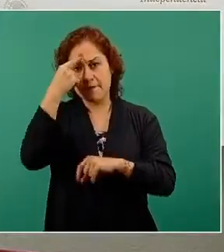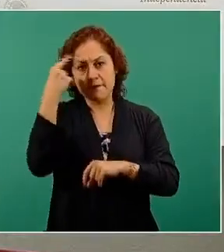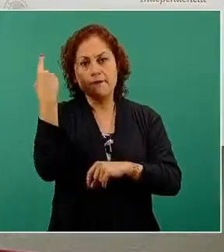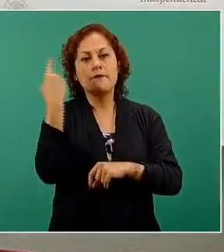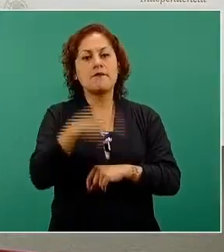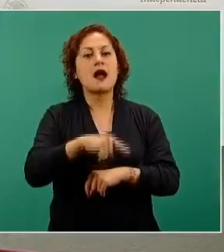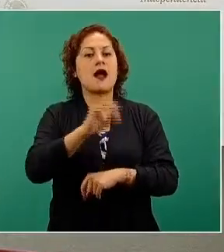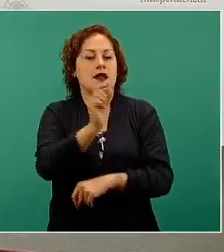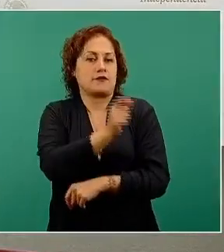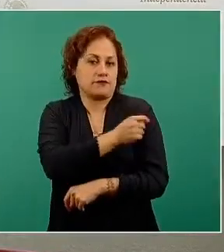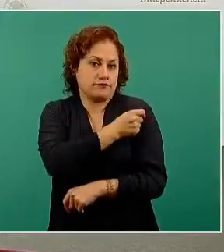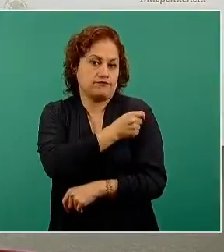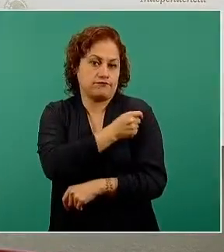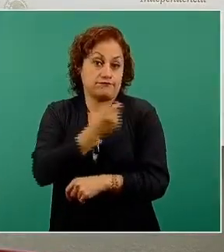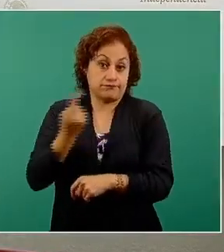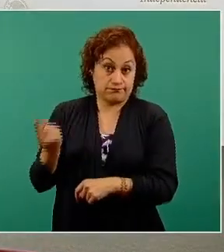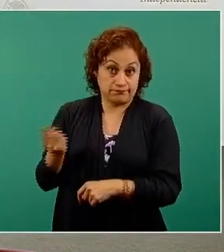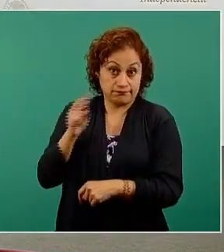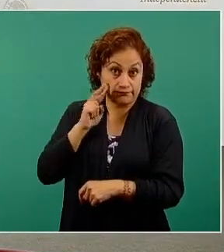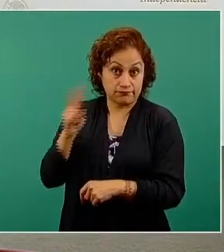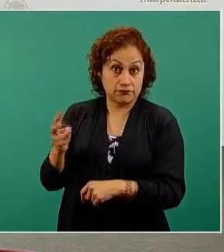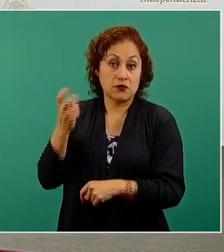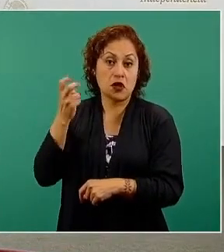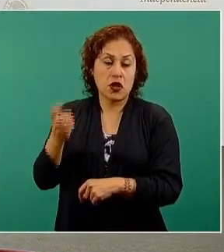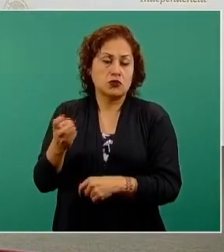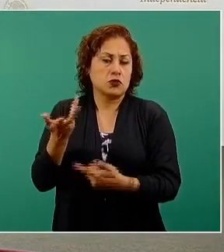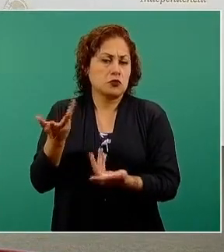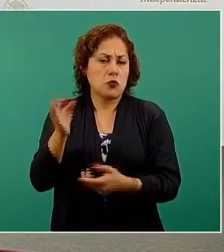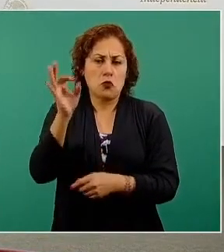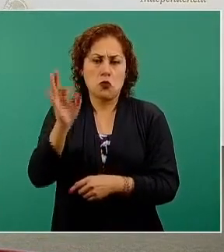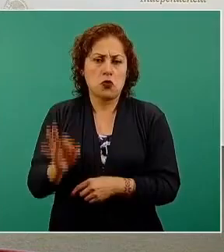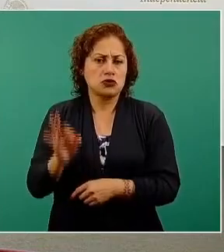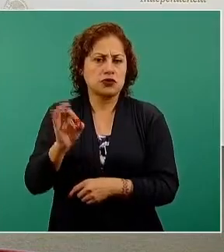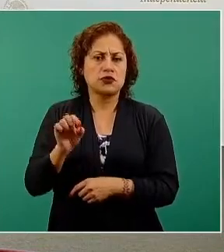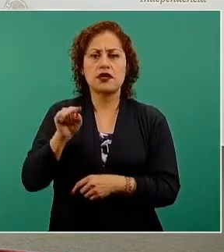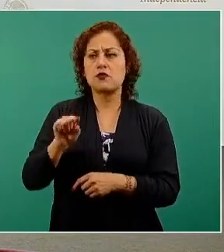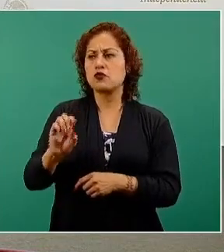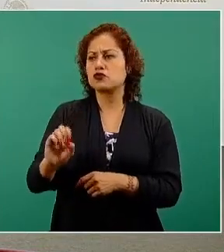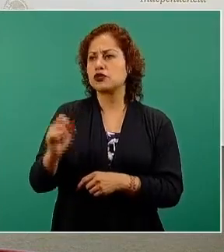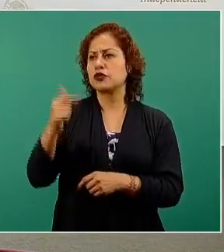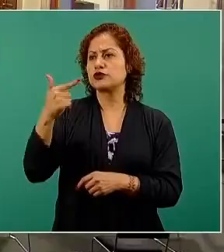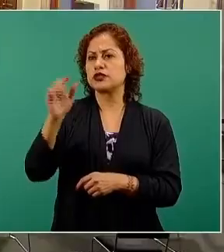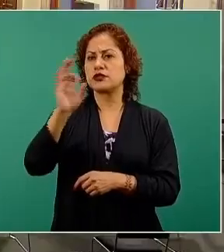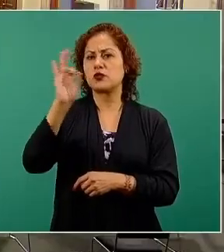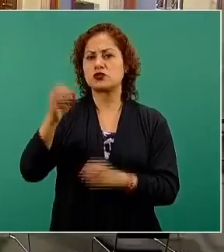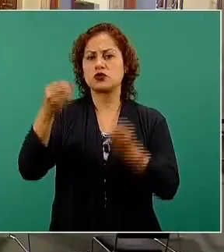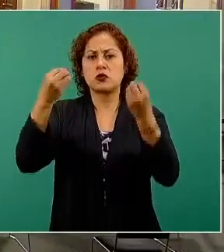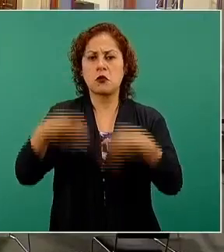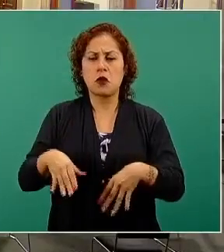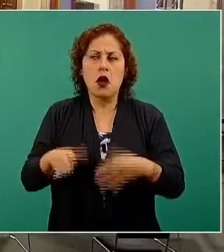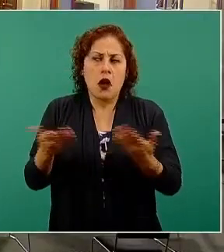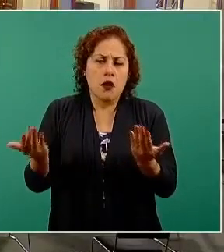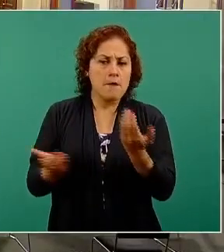eso pues representa un porcentaje menor de dosis perdidas del 0.07%. La siguiente, por favor.